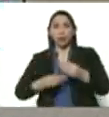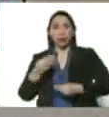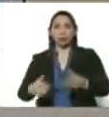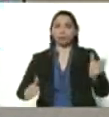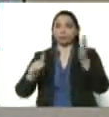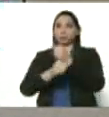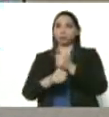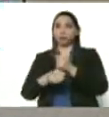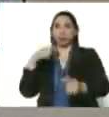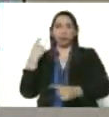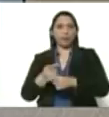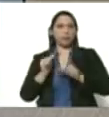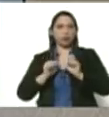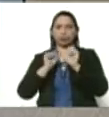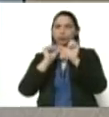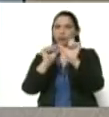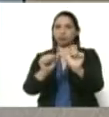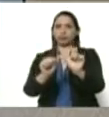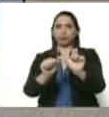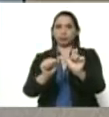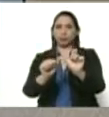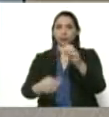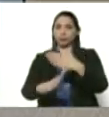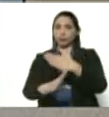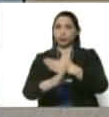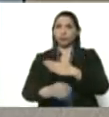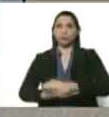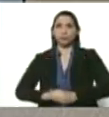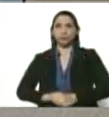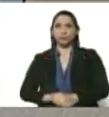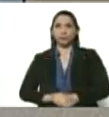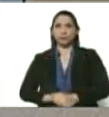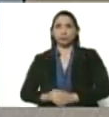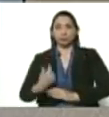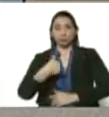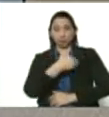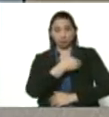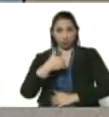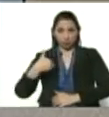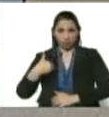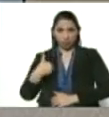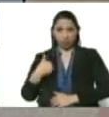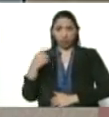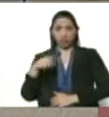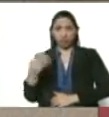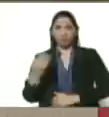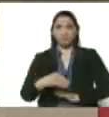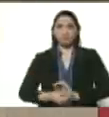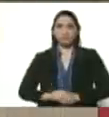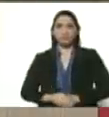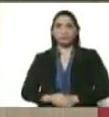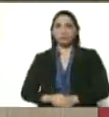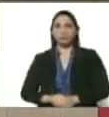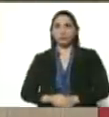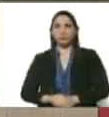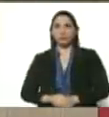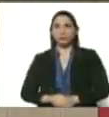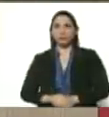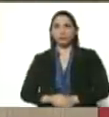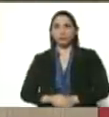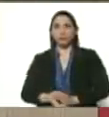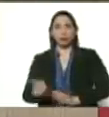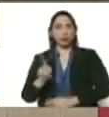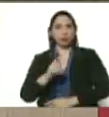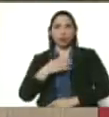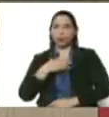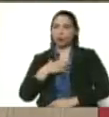conquistado y debemos seguir manteniendo. Yo quería, además, no podía